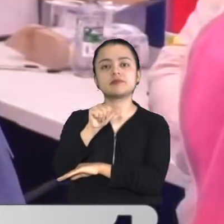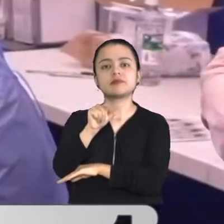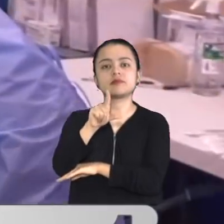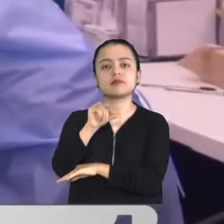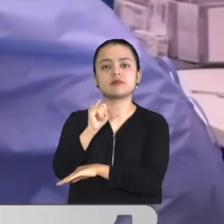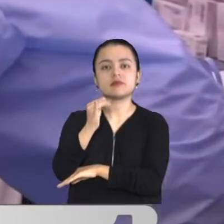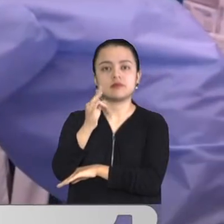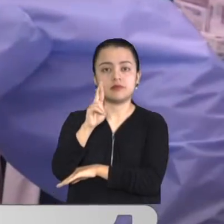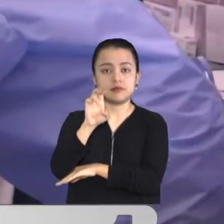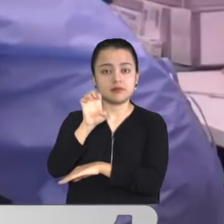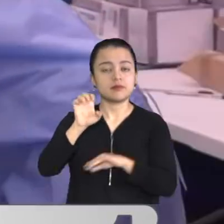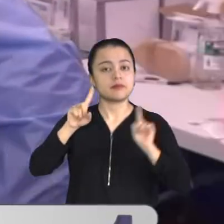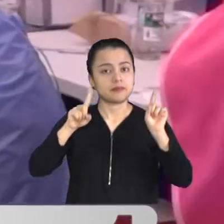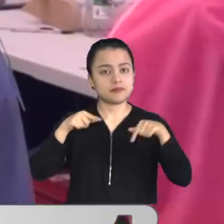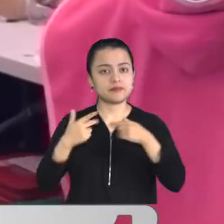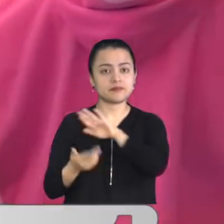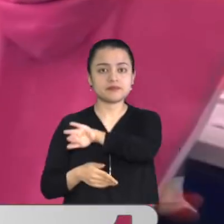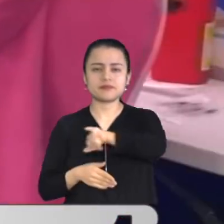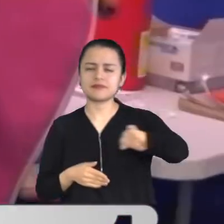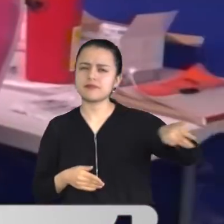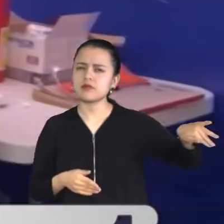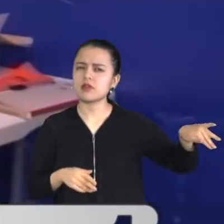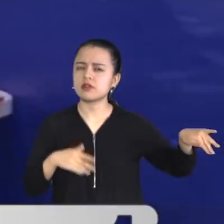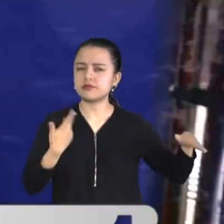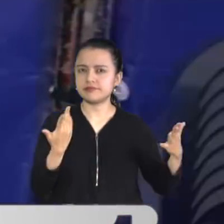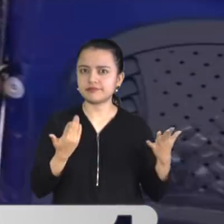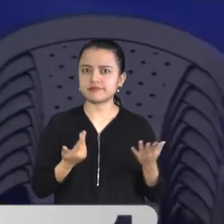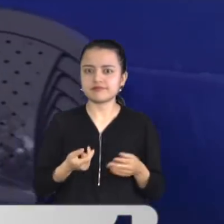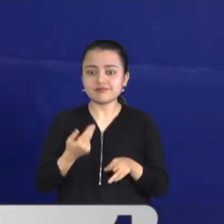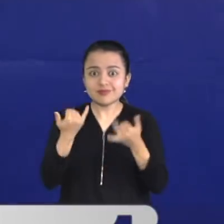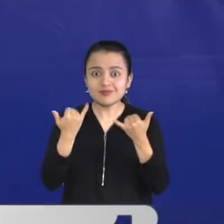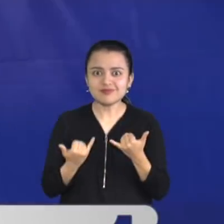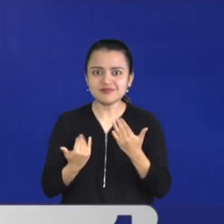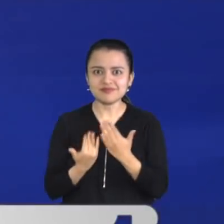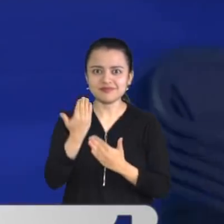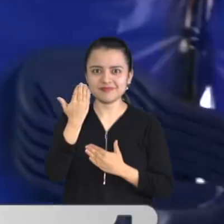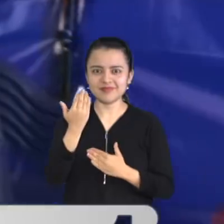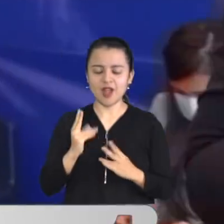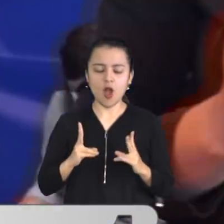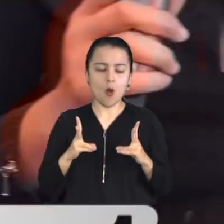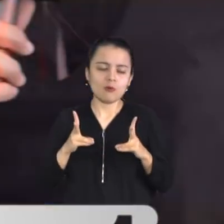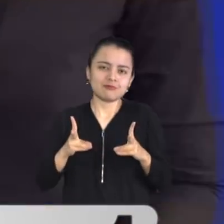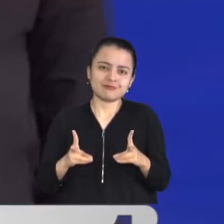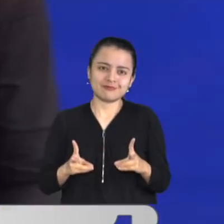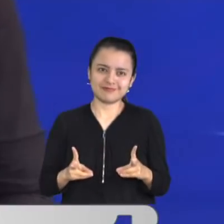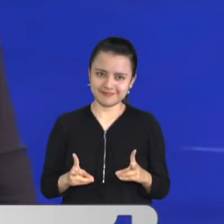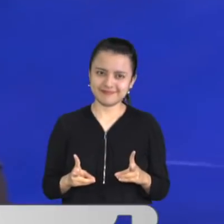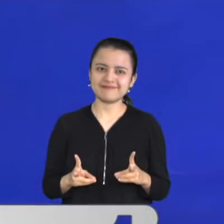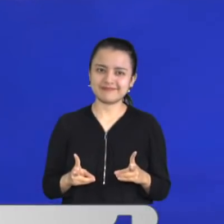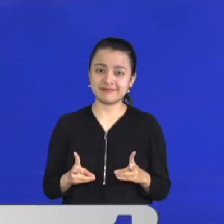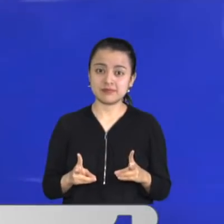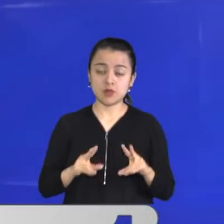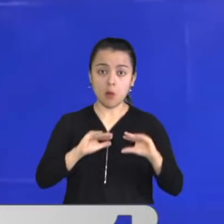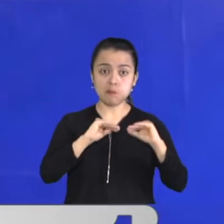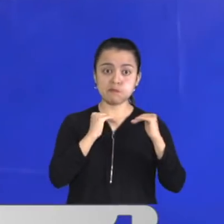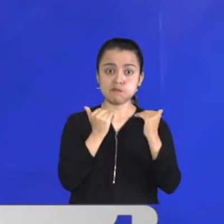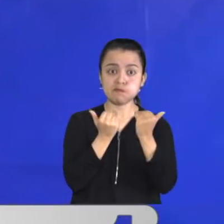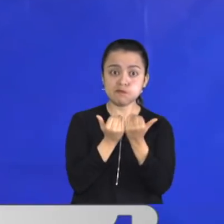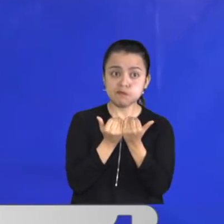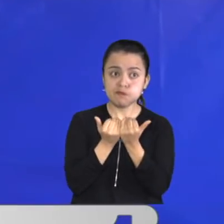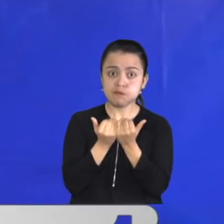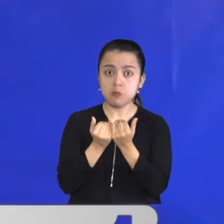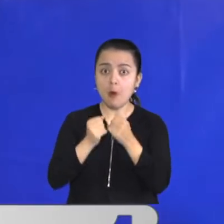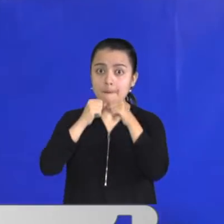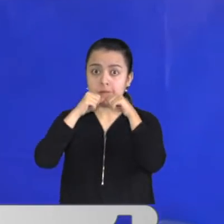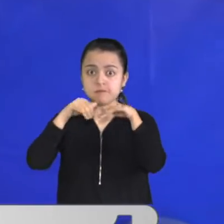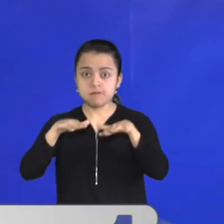temas. Vamos con el receso escolar que inicia hoy en los por parte de los colegios públicos también, y es que estamos aquí desde la